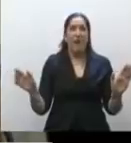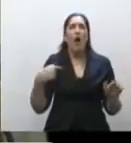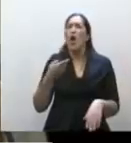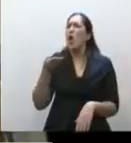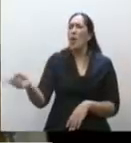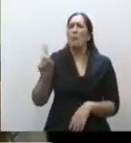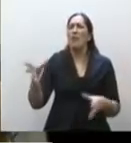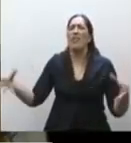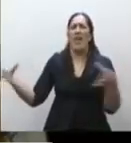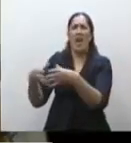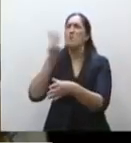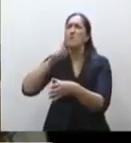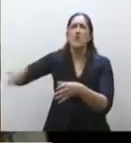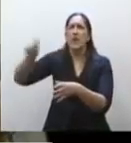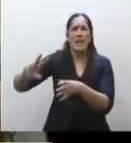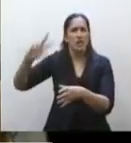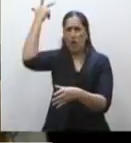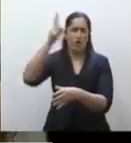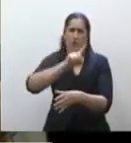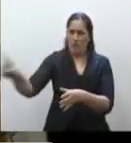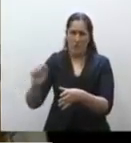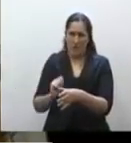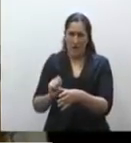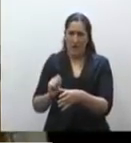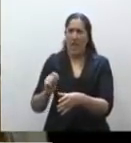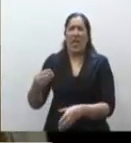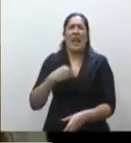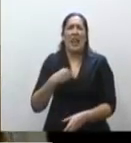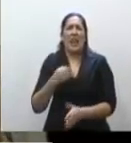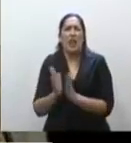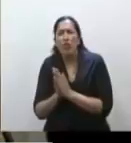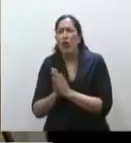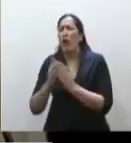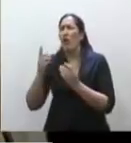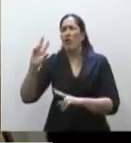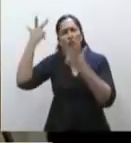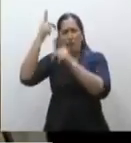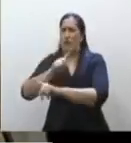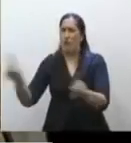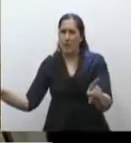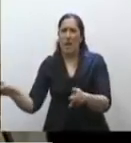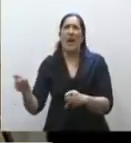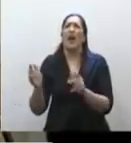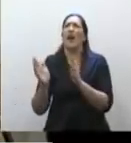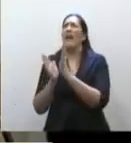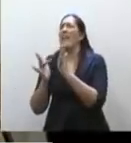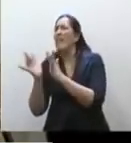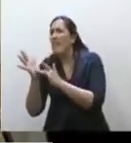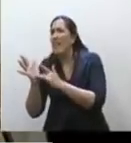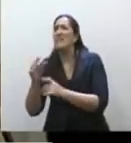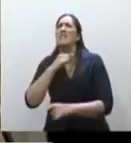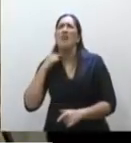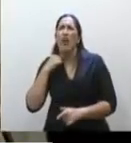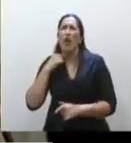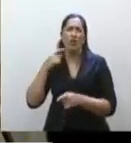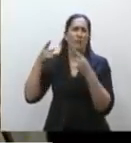feminista, no se enojen con las religiones, ni con la iglesia, ni con los